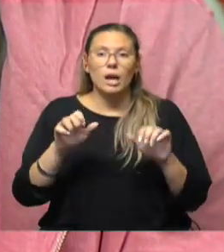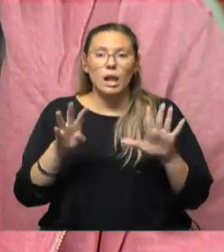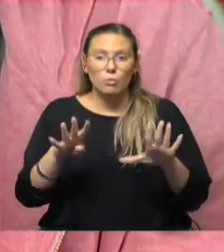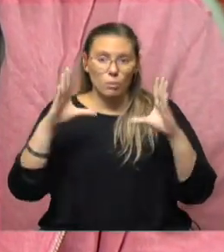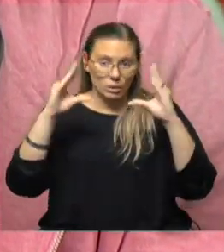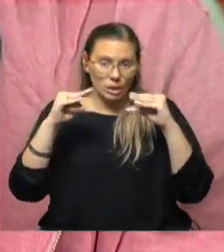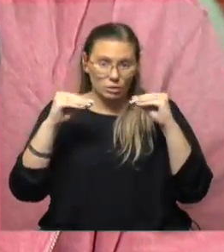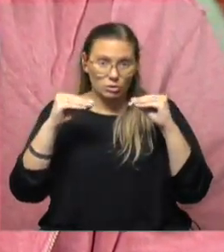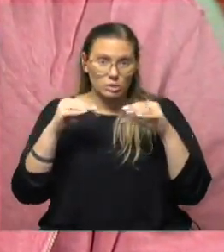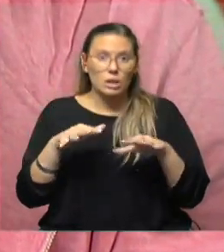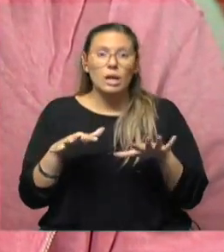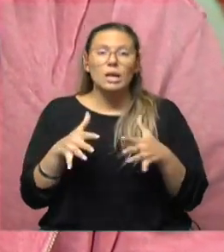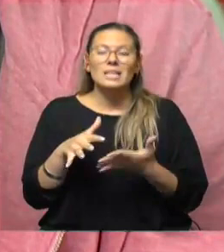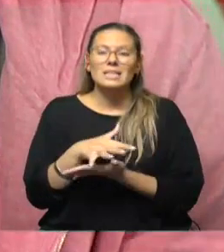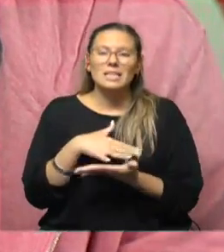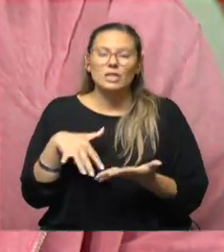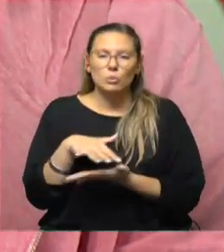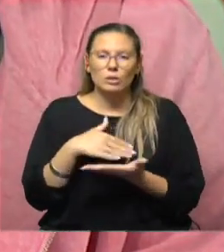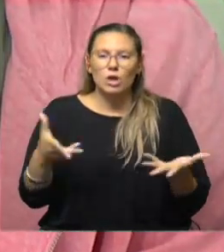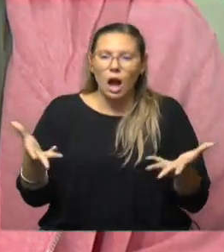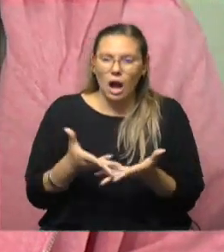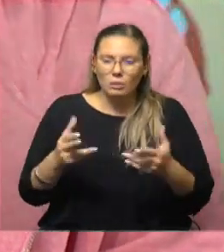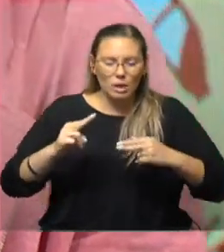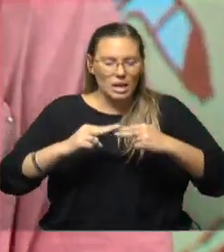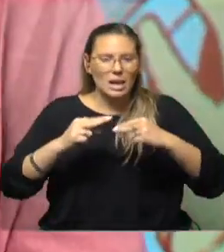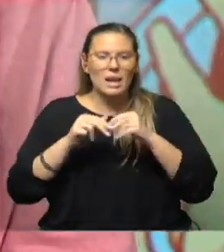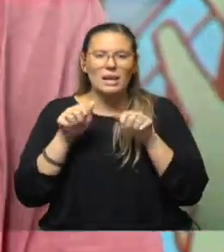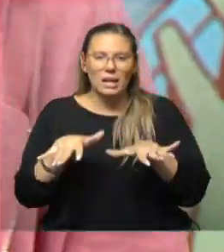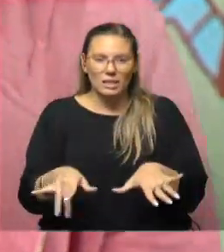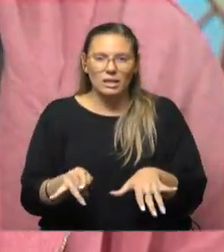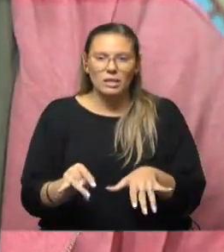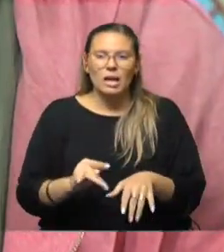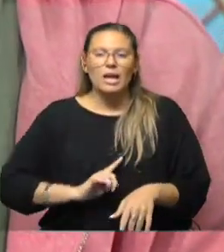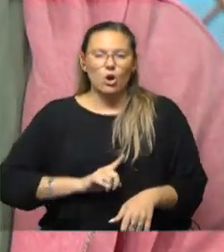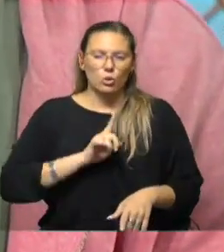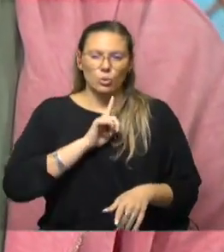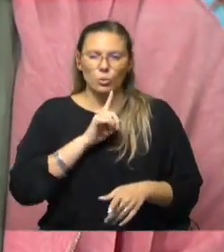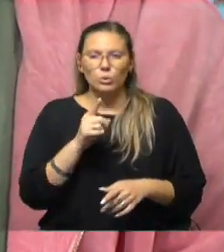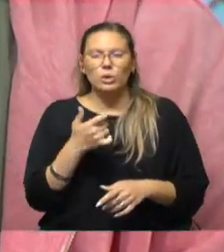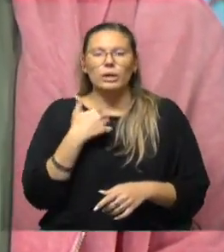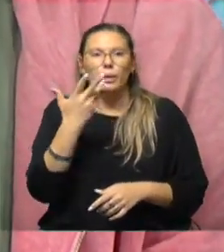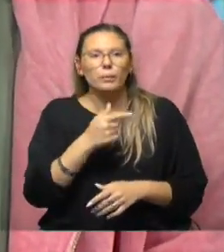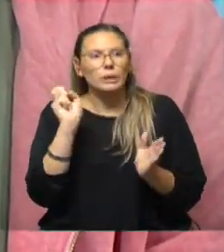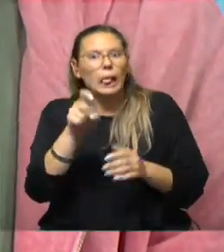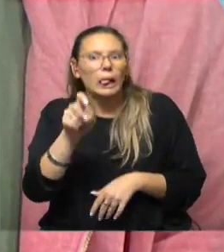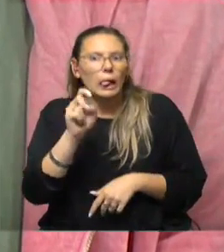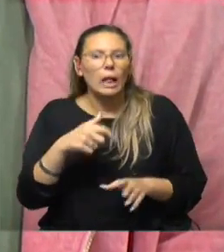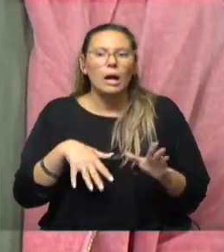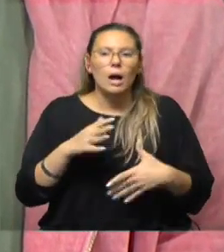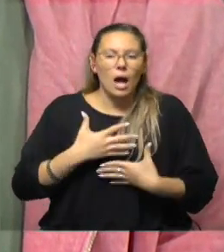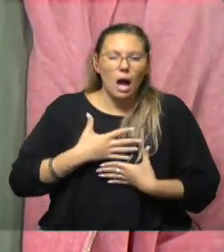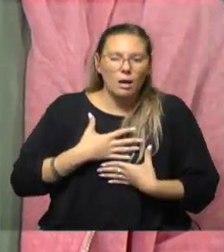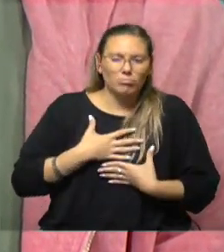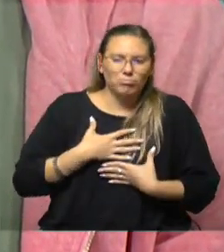que tiene que ver con esta cosa de lo contemporáneo y las redes sociales, ¿no? Y el ego y los likes, esa angustia quizás como más,